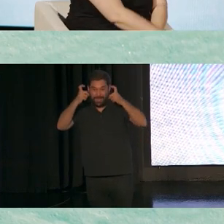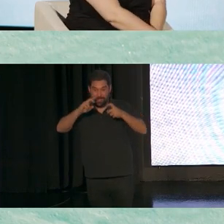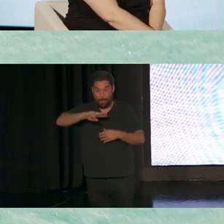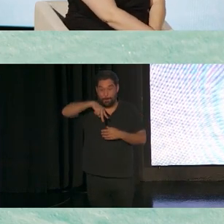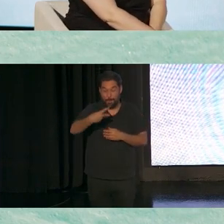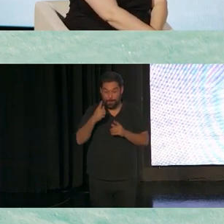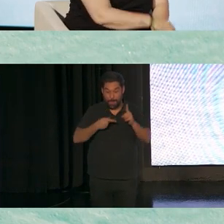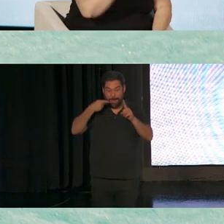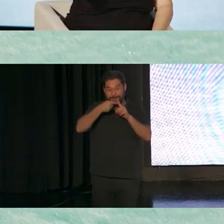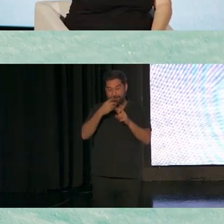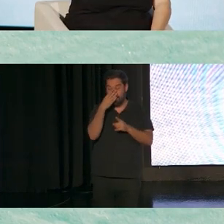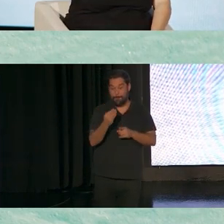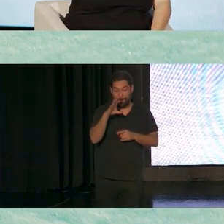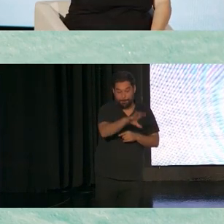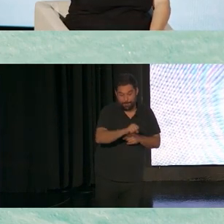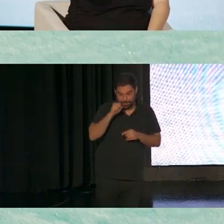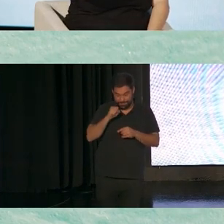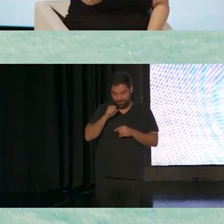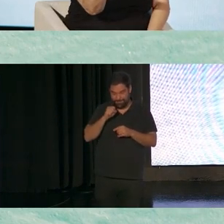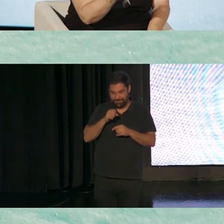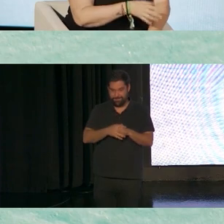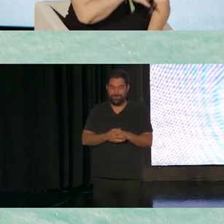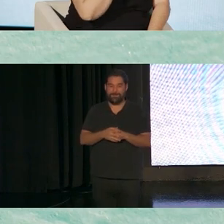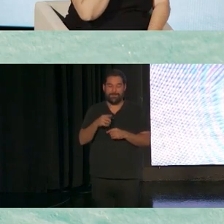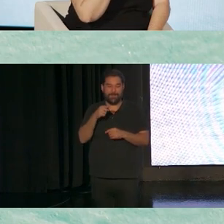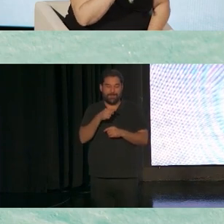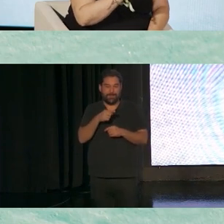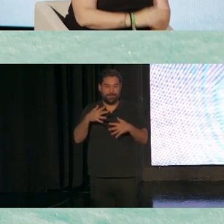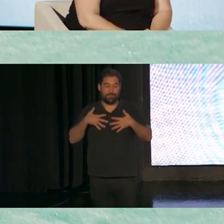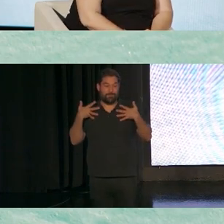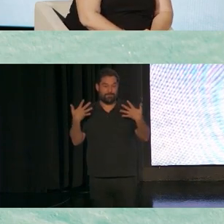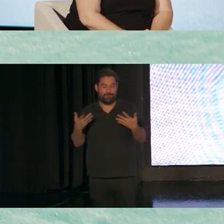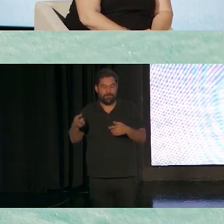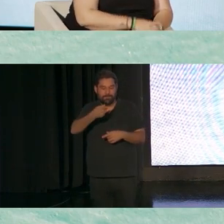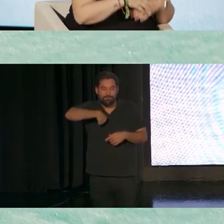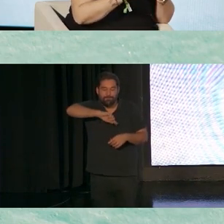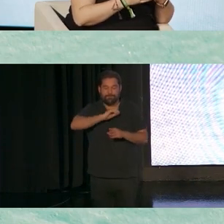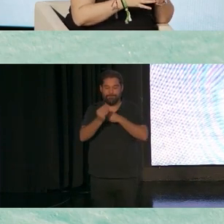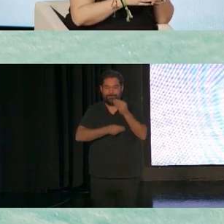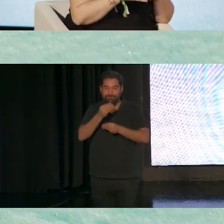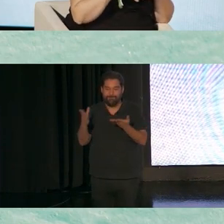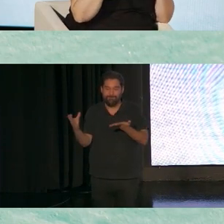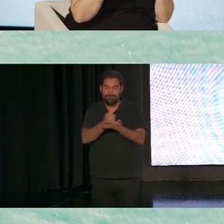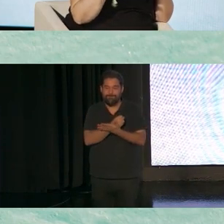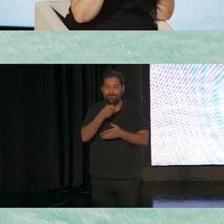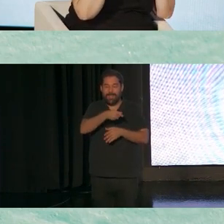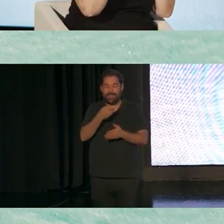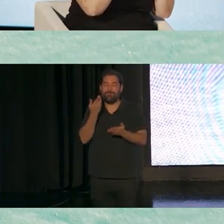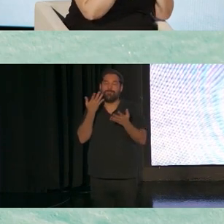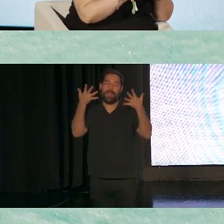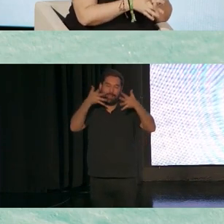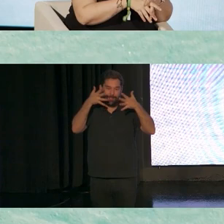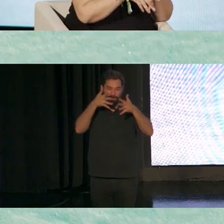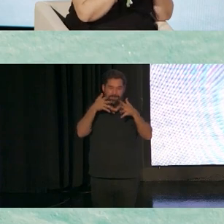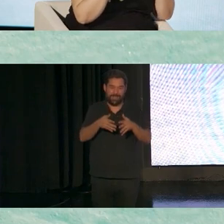agarrar a nuestro perro y bueno fue superbonito hemos hecho de todo siguiendo indicaciones y aconsejadas por